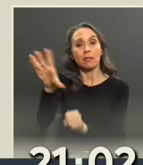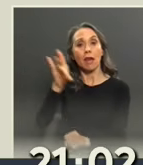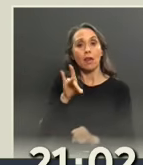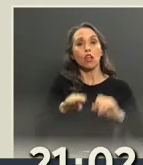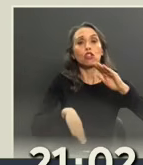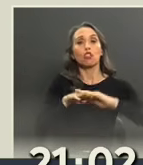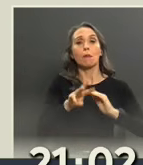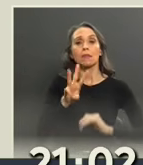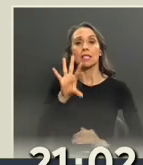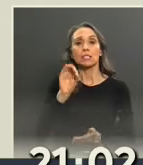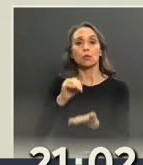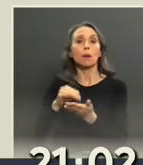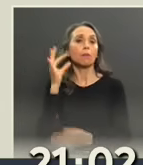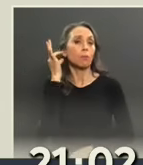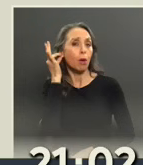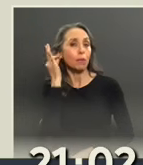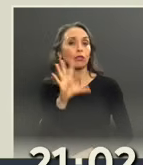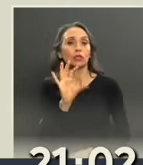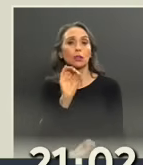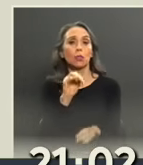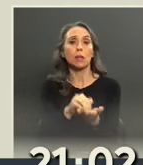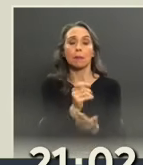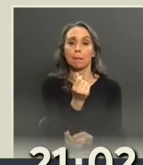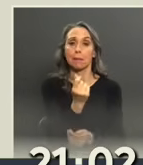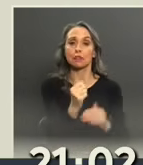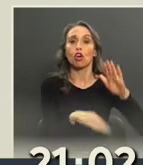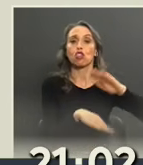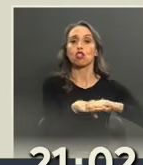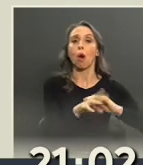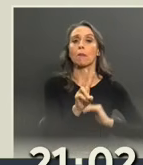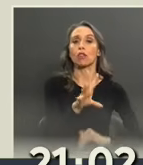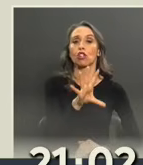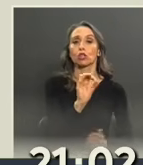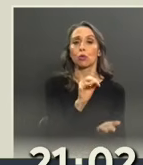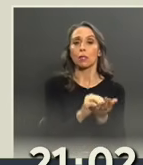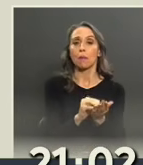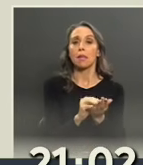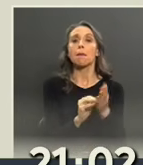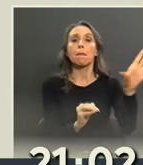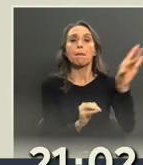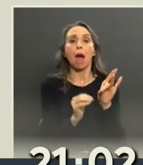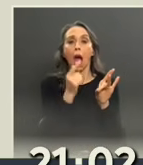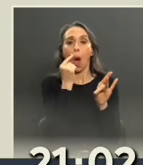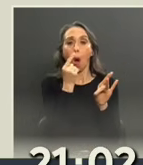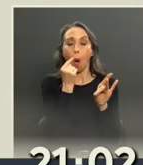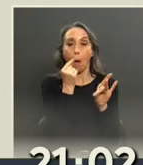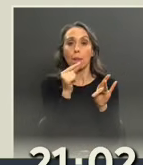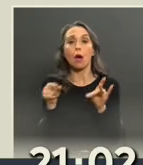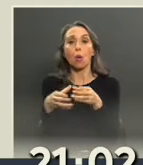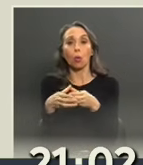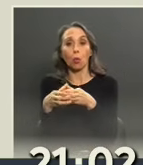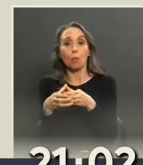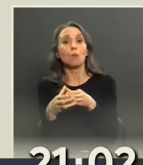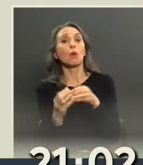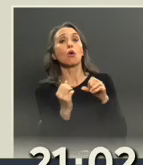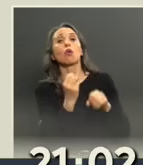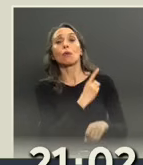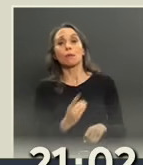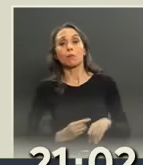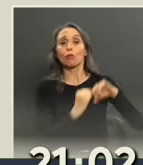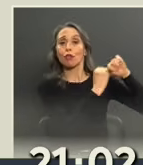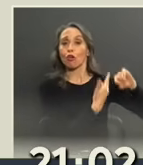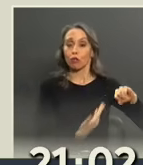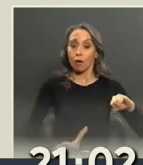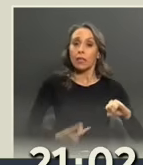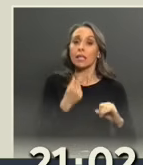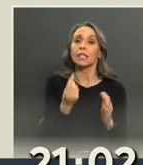las mujeres y de 50 mil pesos con tope de 250 mil para los hombres. Parte de la oposición también ha solicitado aumentar los